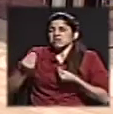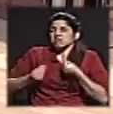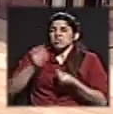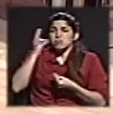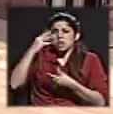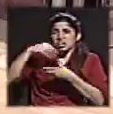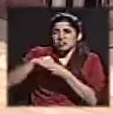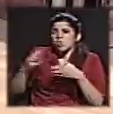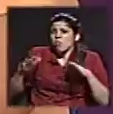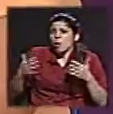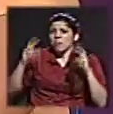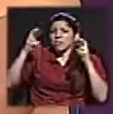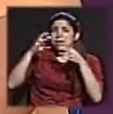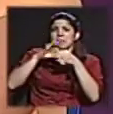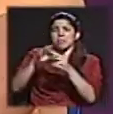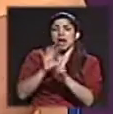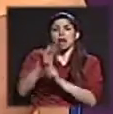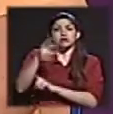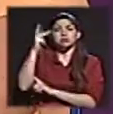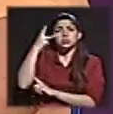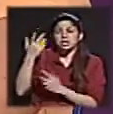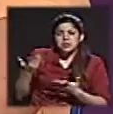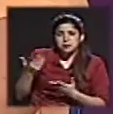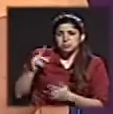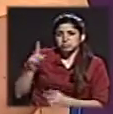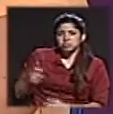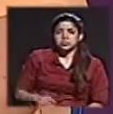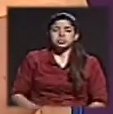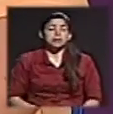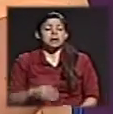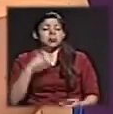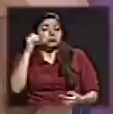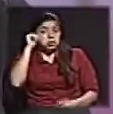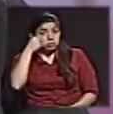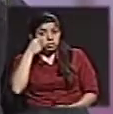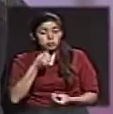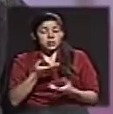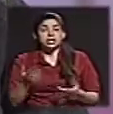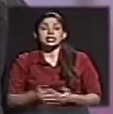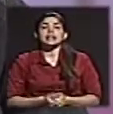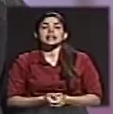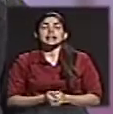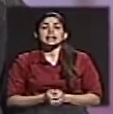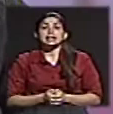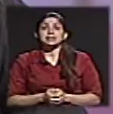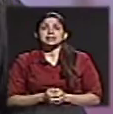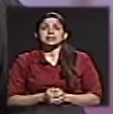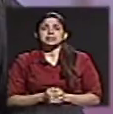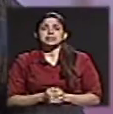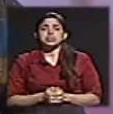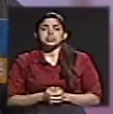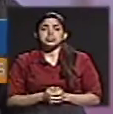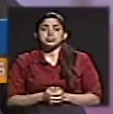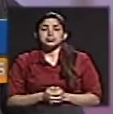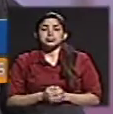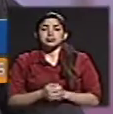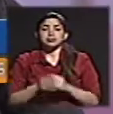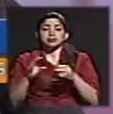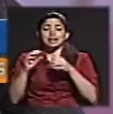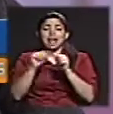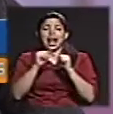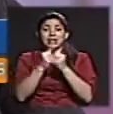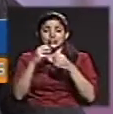mujeres ahí? ¿Cómo está el tema del acoso político? La RECOM es el proceso de asociatividad